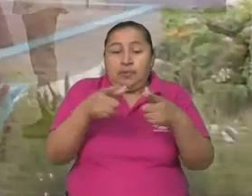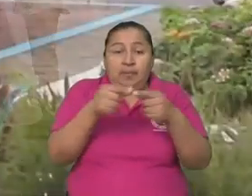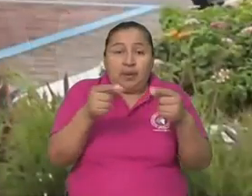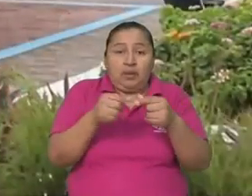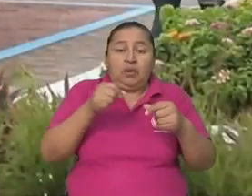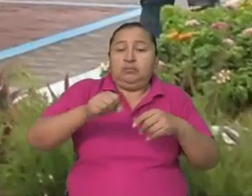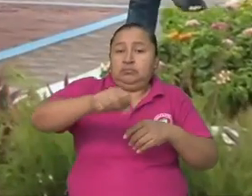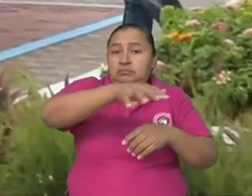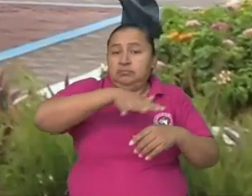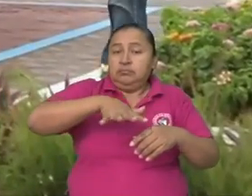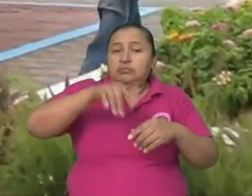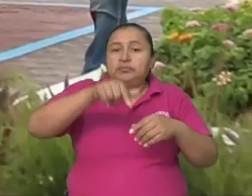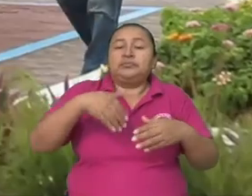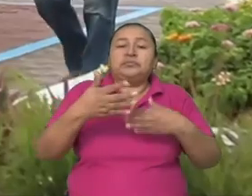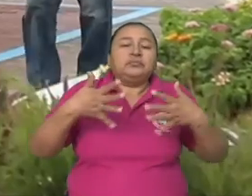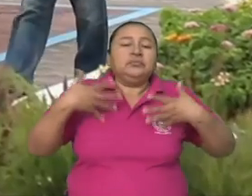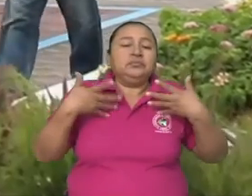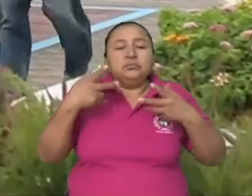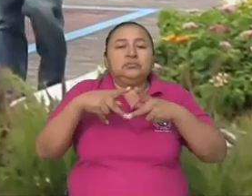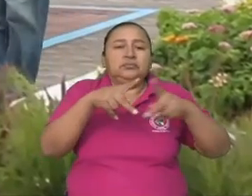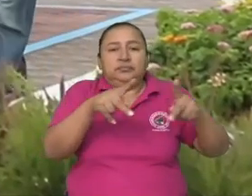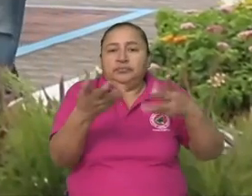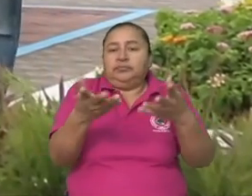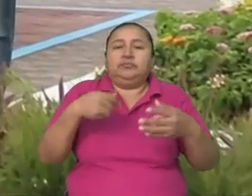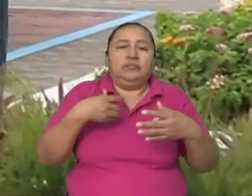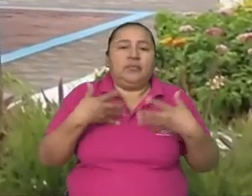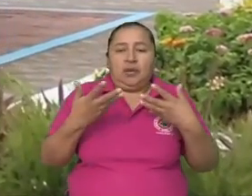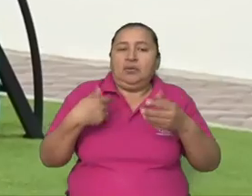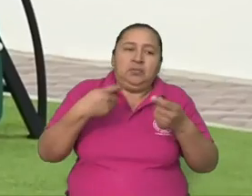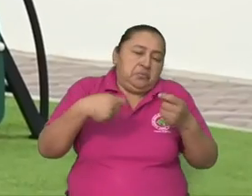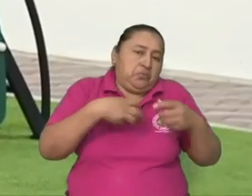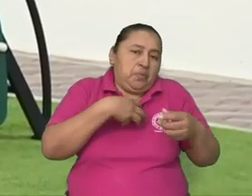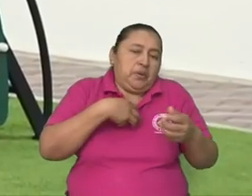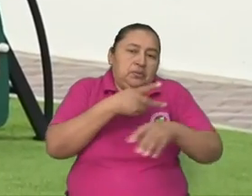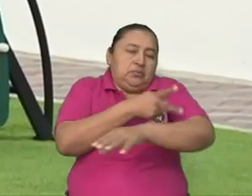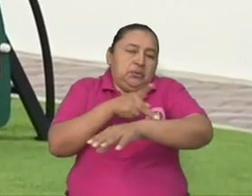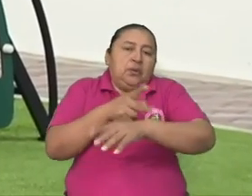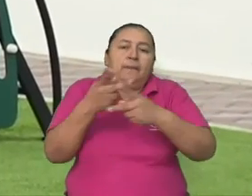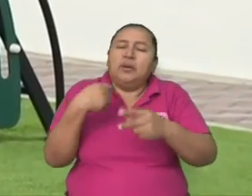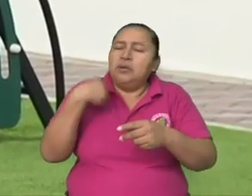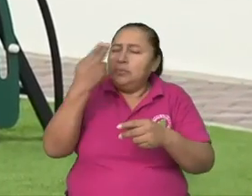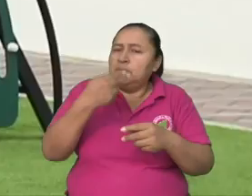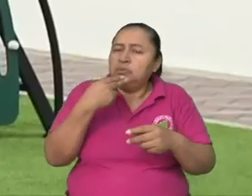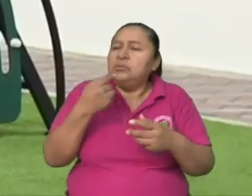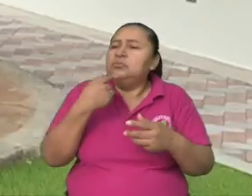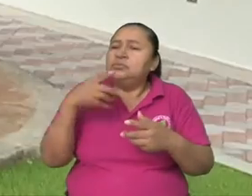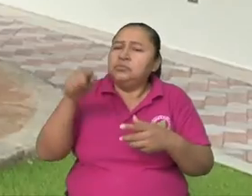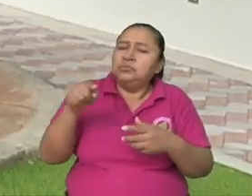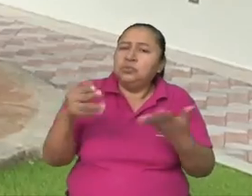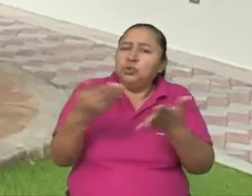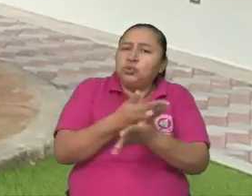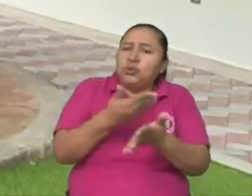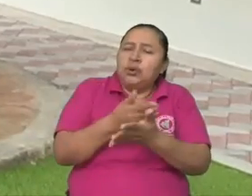recuperando espacios para la recreación y también obviamente para la actividad propia de los puertos. Ahí le consulto cuán importante es esa